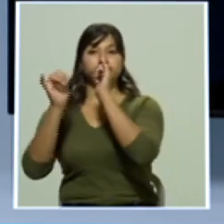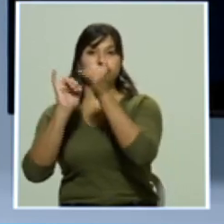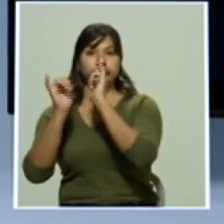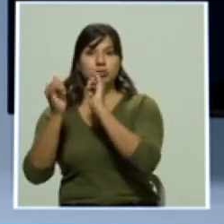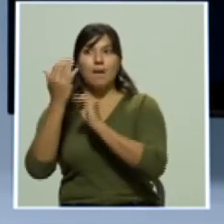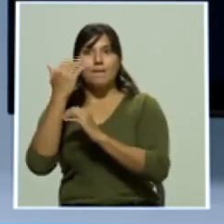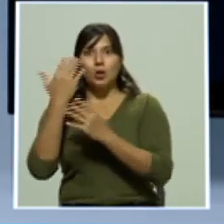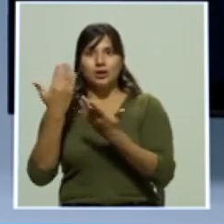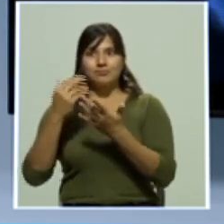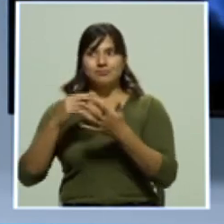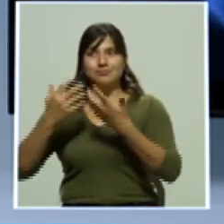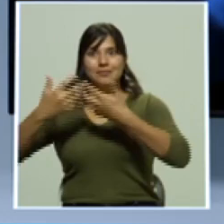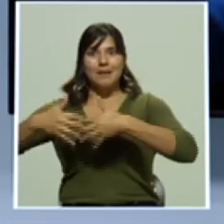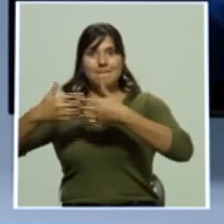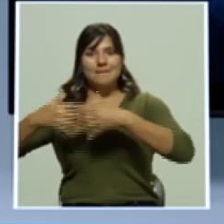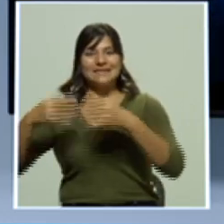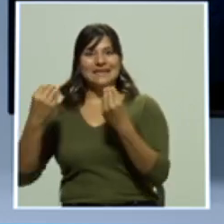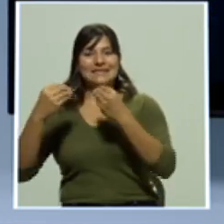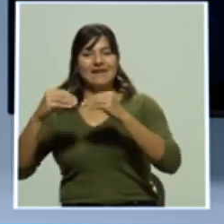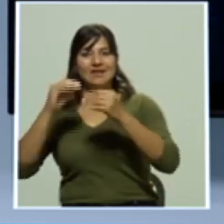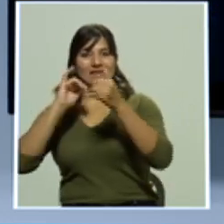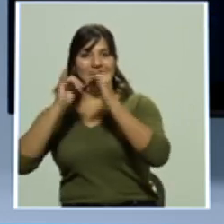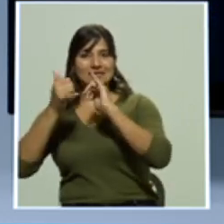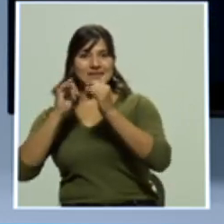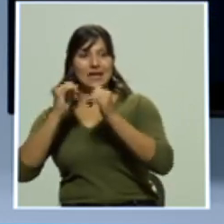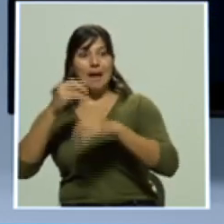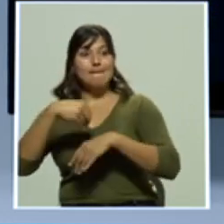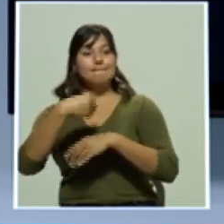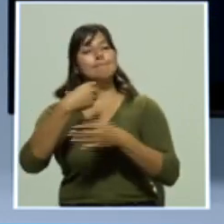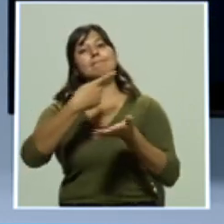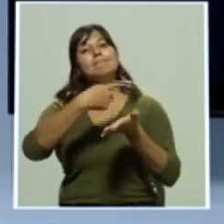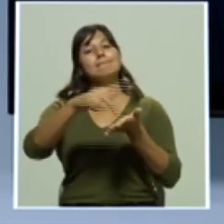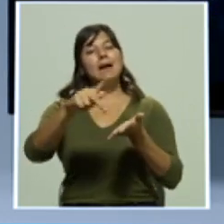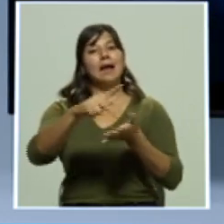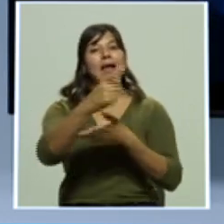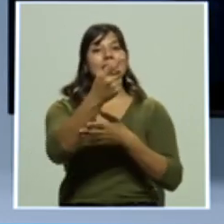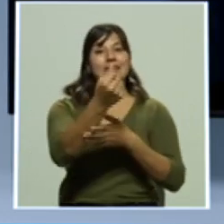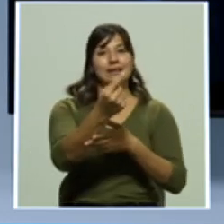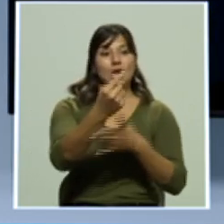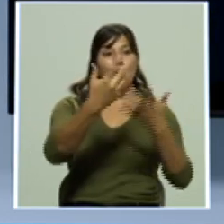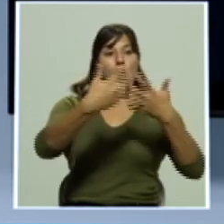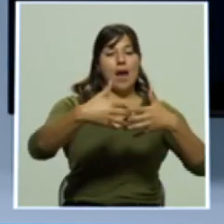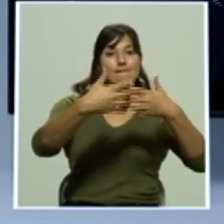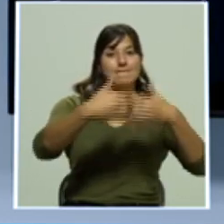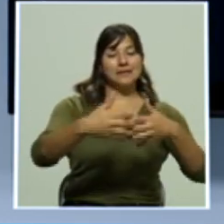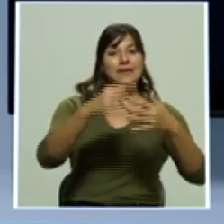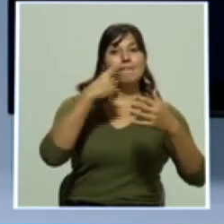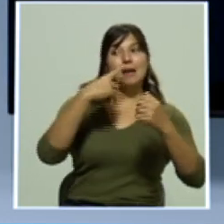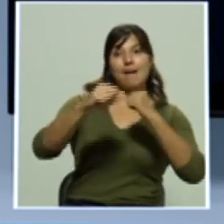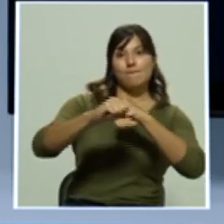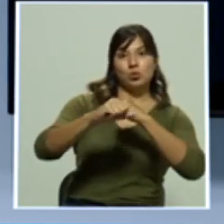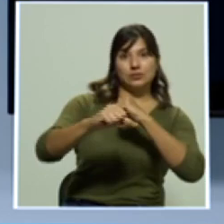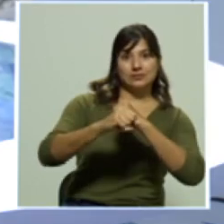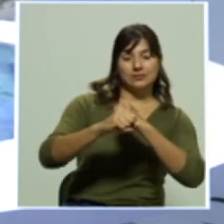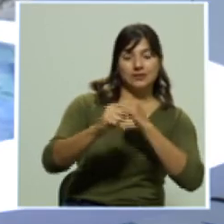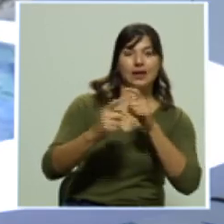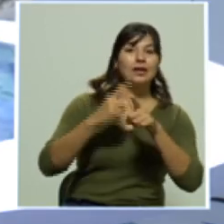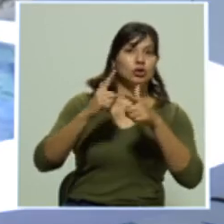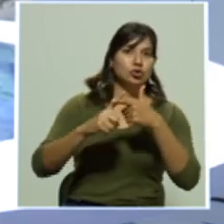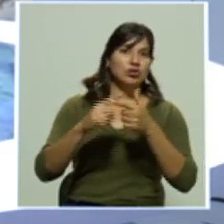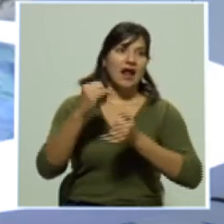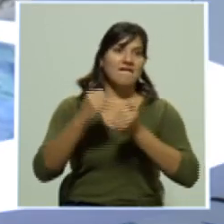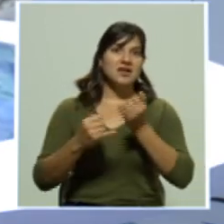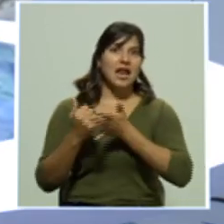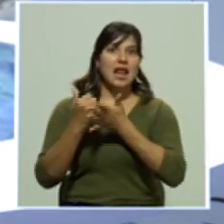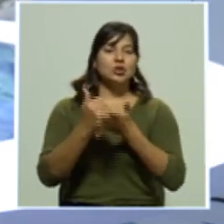podría refrescar las finanzas de muchos de los equipos del fútbol de la primera división, de la Liga de Ascenso y de la tercera división. Que no están,